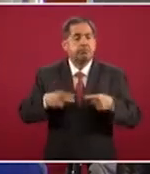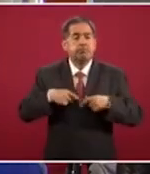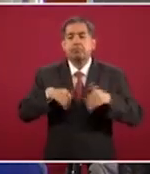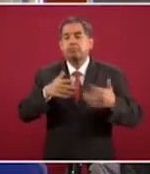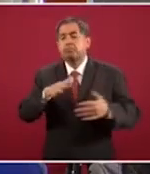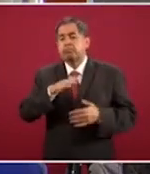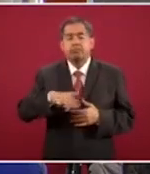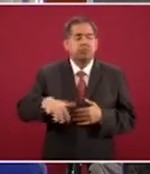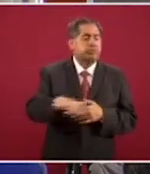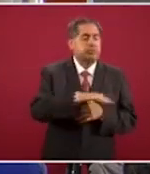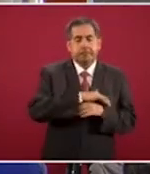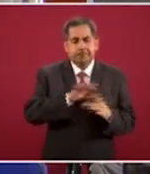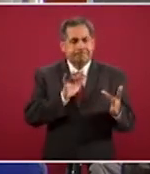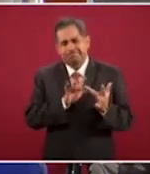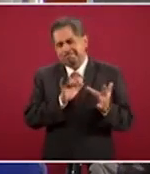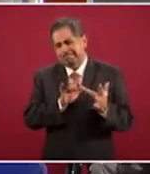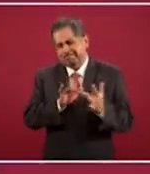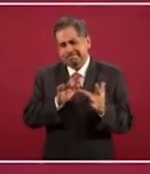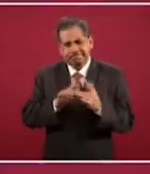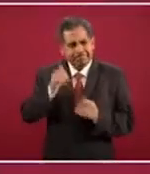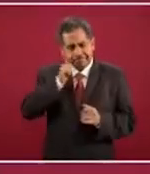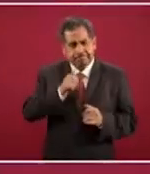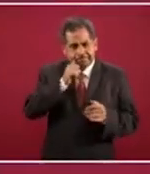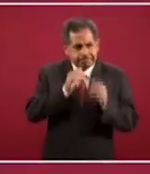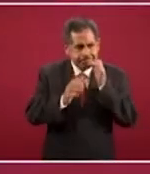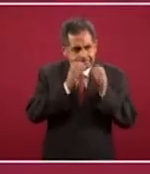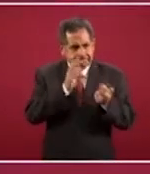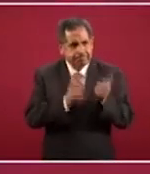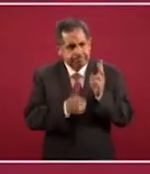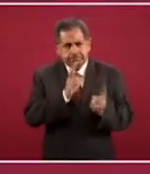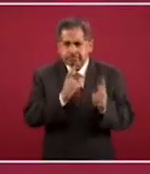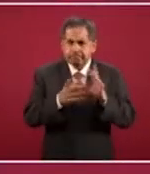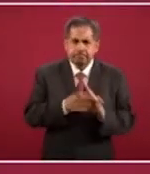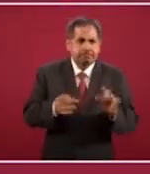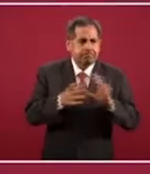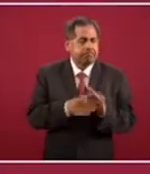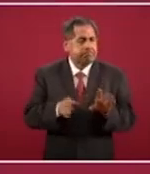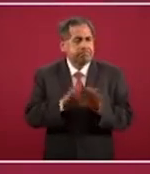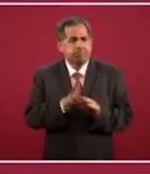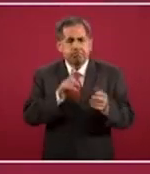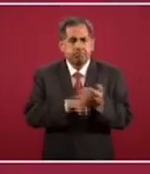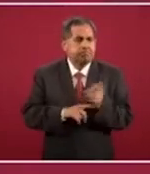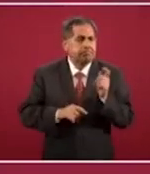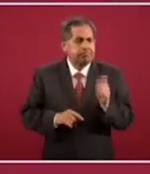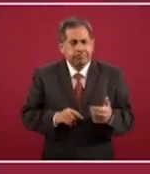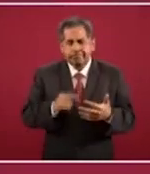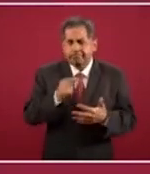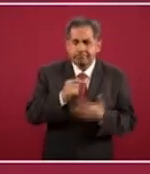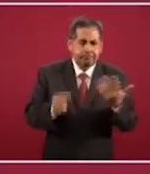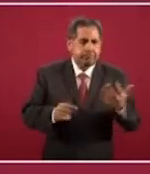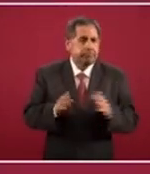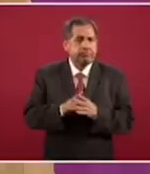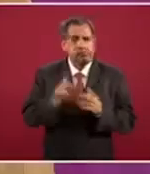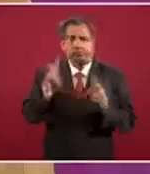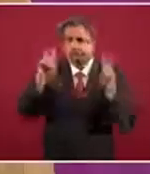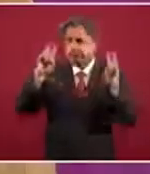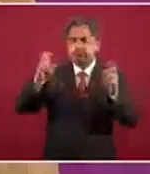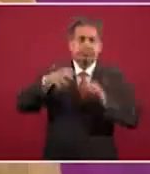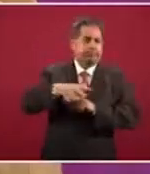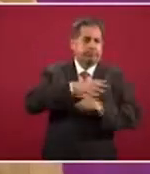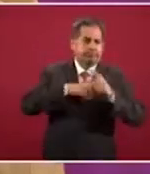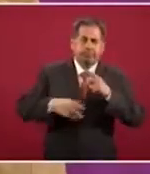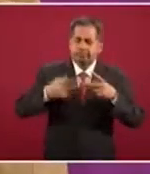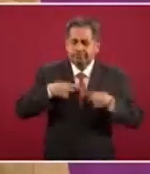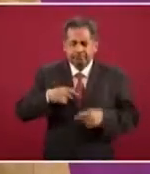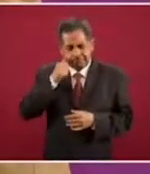atendemos todo el tiempo los reclamos, problemáticas ligadas con el tema ambiental de los